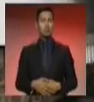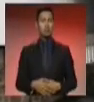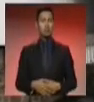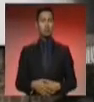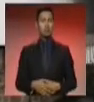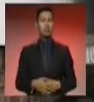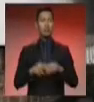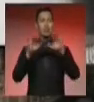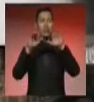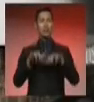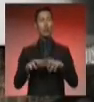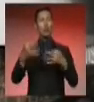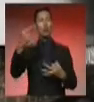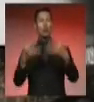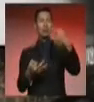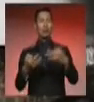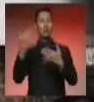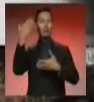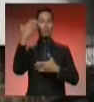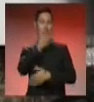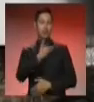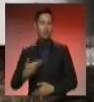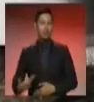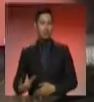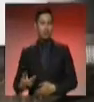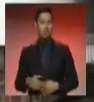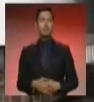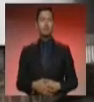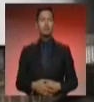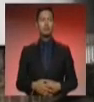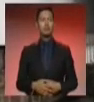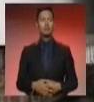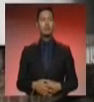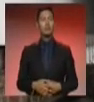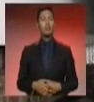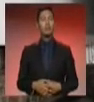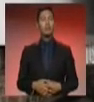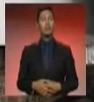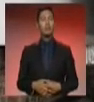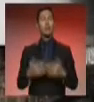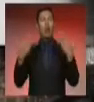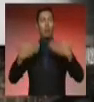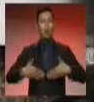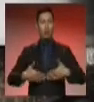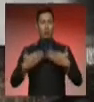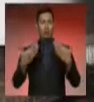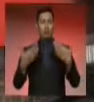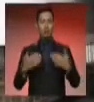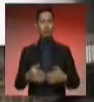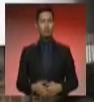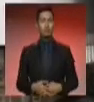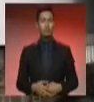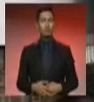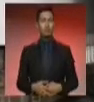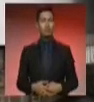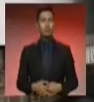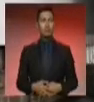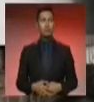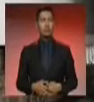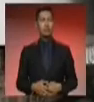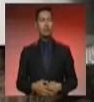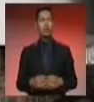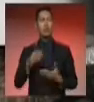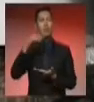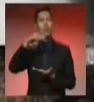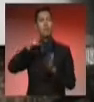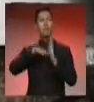Jordana Pesantes, Secretaria Jurídica de la Presidencia, Mauro Alejandro Alarcón, a la Aduana, Verónica Artola, el